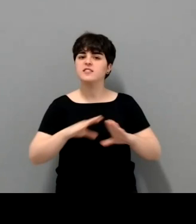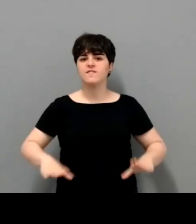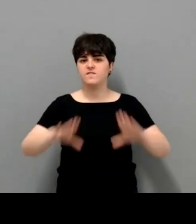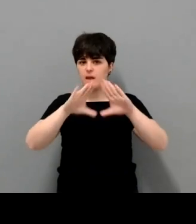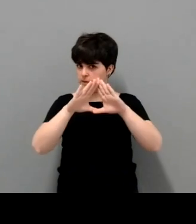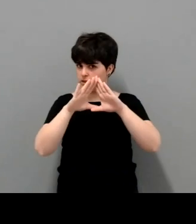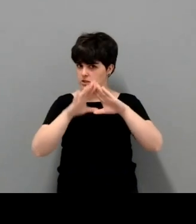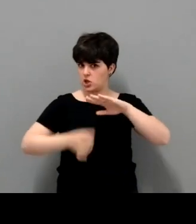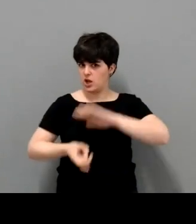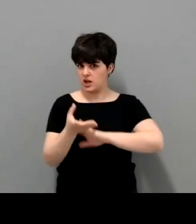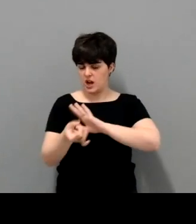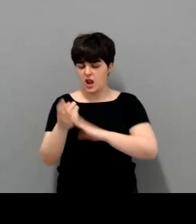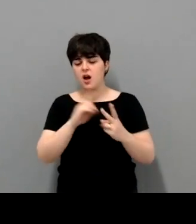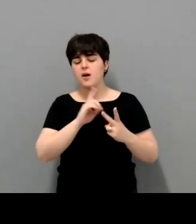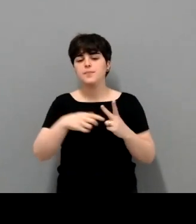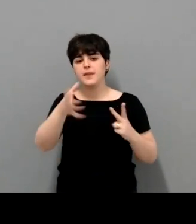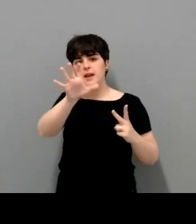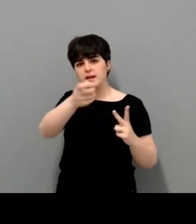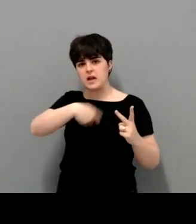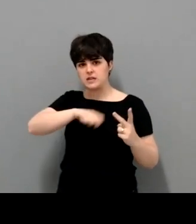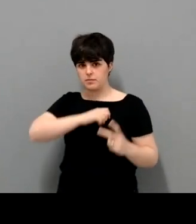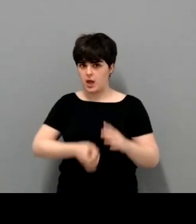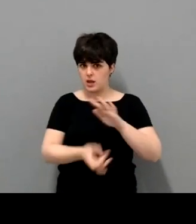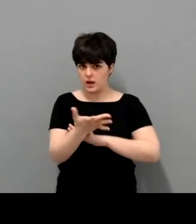estáis construyendo España. Por eso